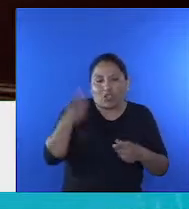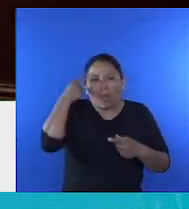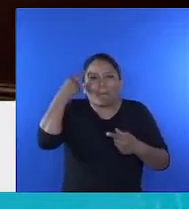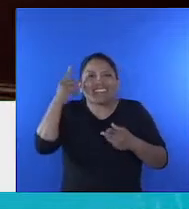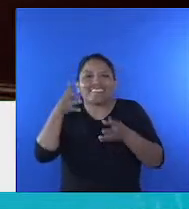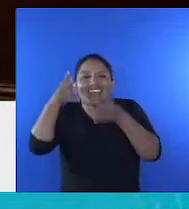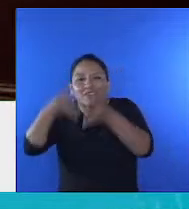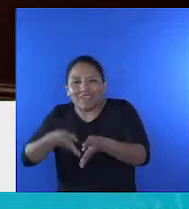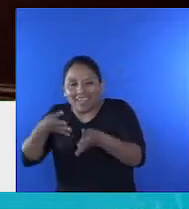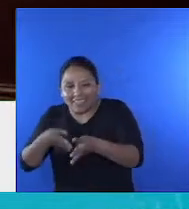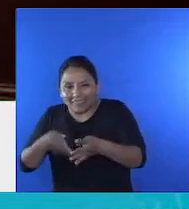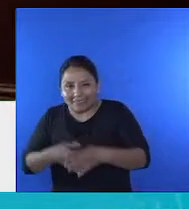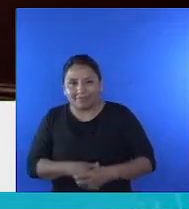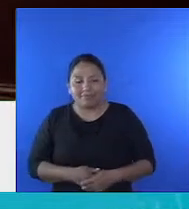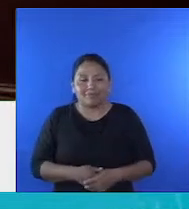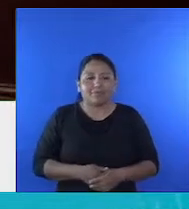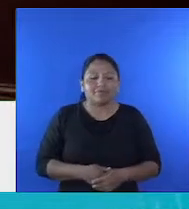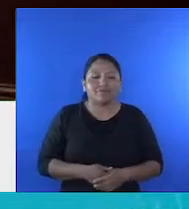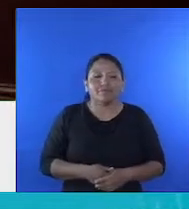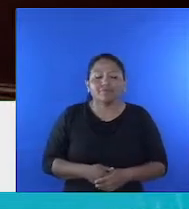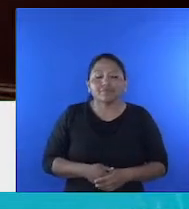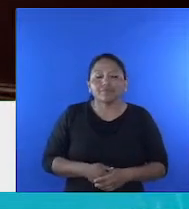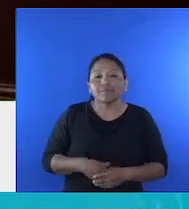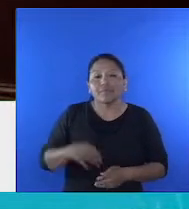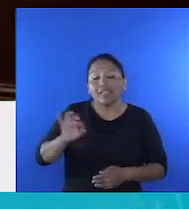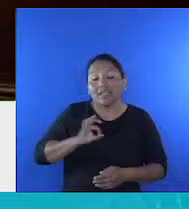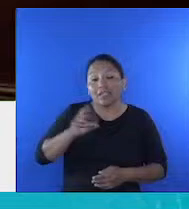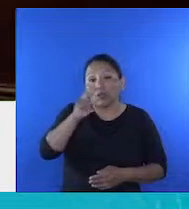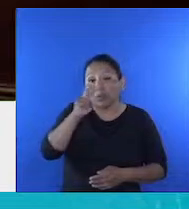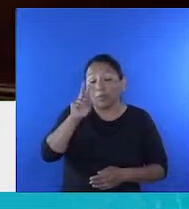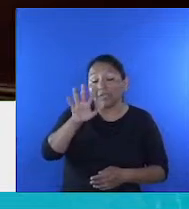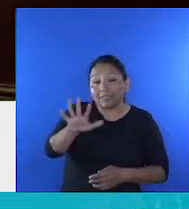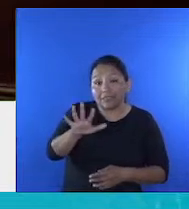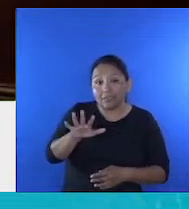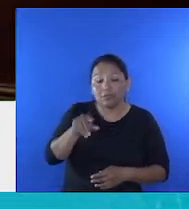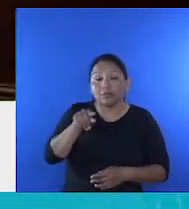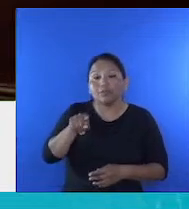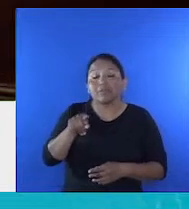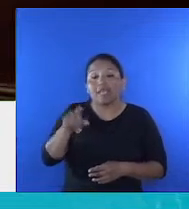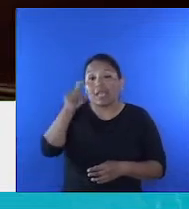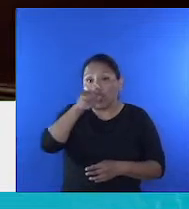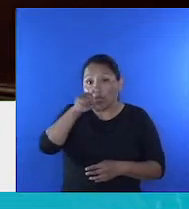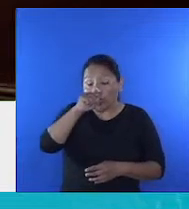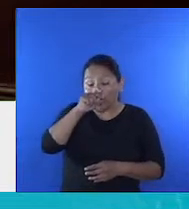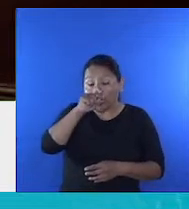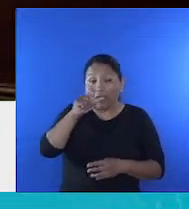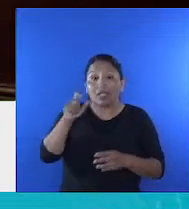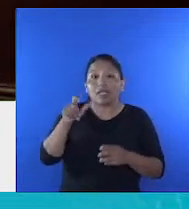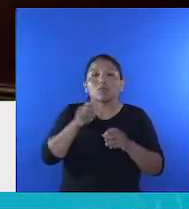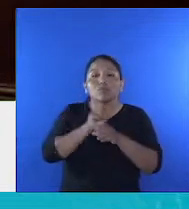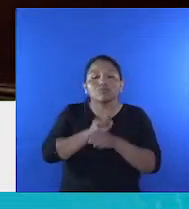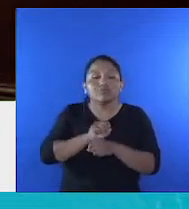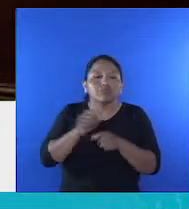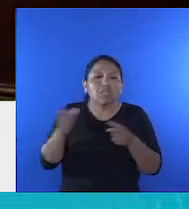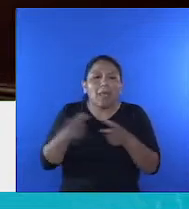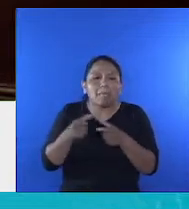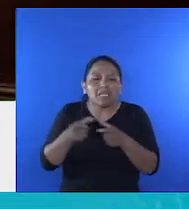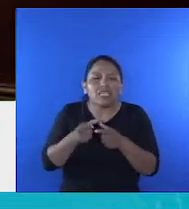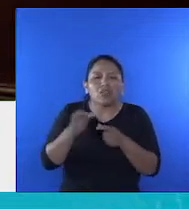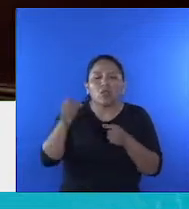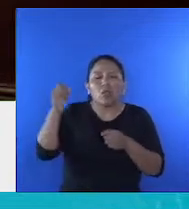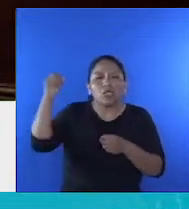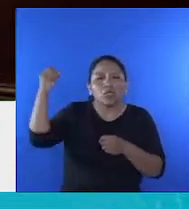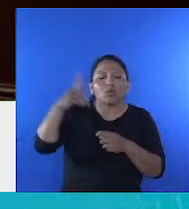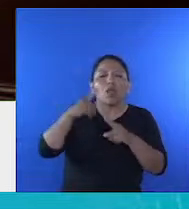pensar una guerra en este sentido. En el año 2005 se proyectó en Corrientes Iluminados por el Fuego, seguramente una película que muchos